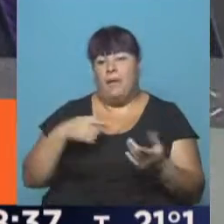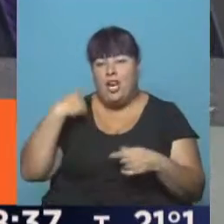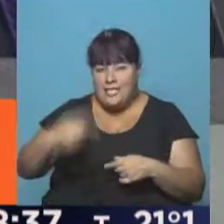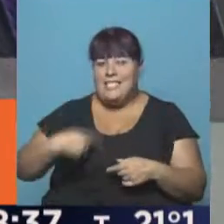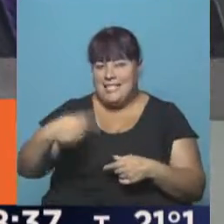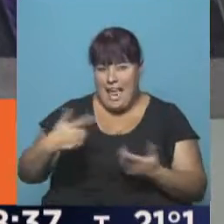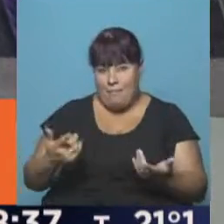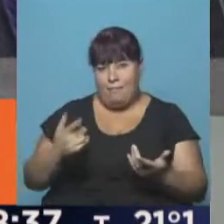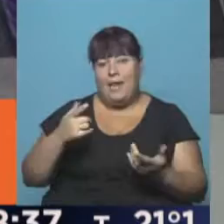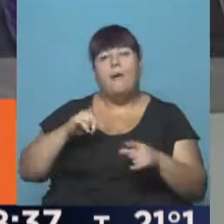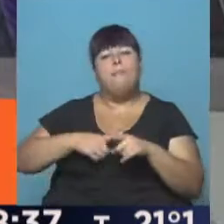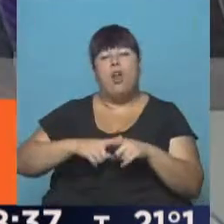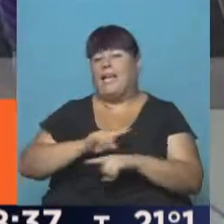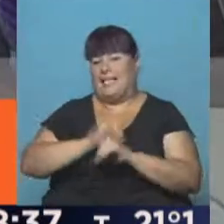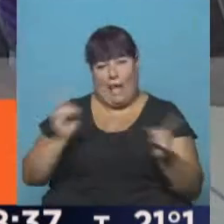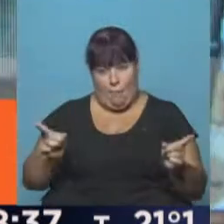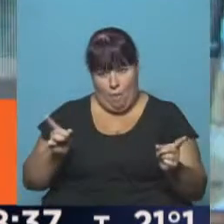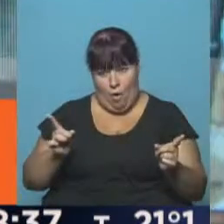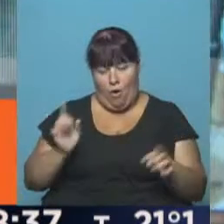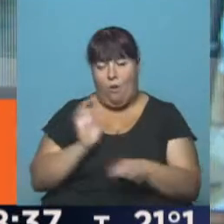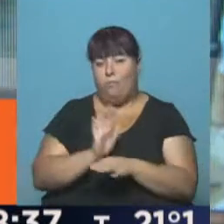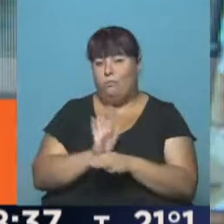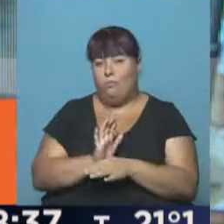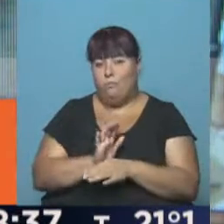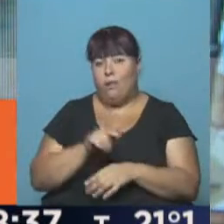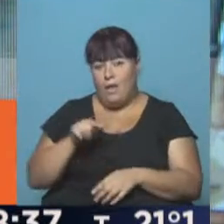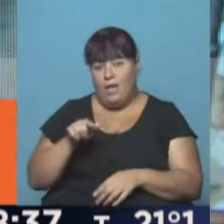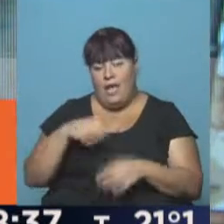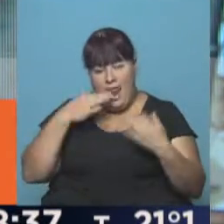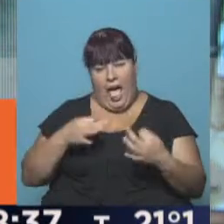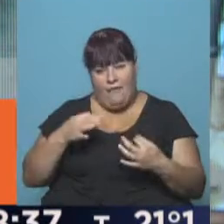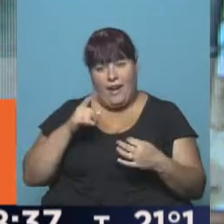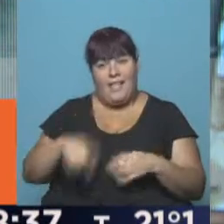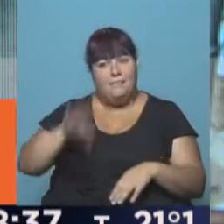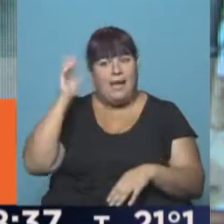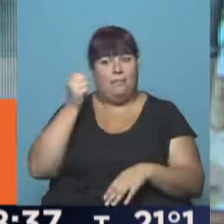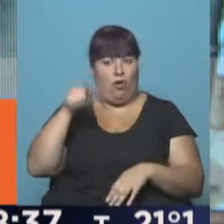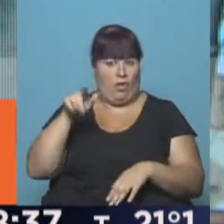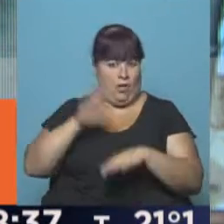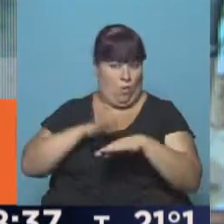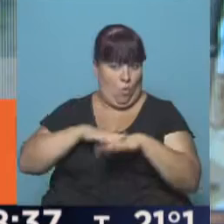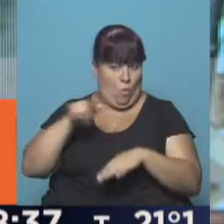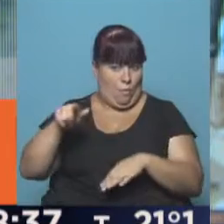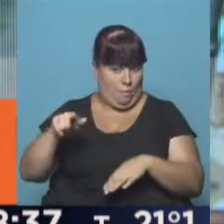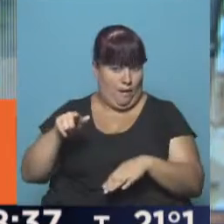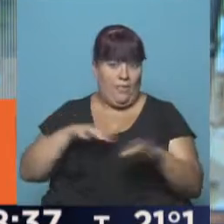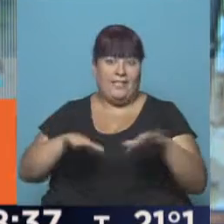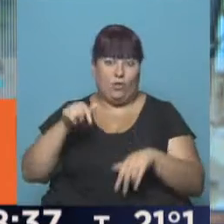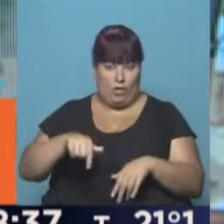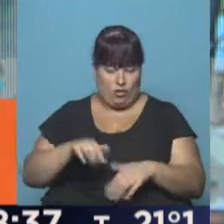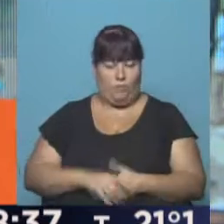permanente la política tampoco lo hace esto y realmente son los principales responsables de esta situación